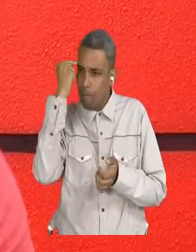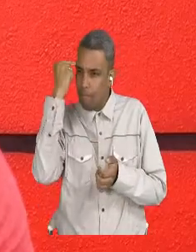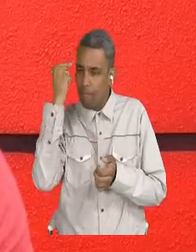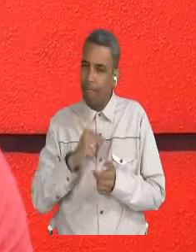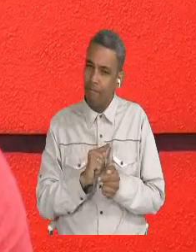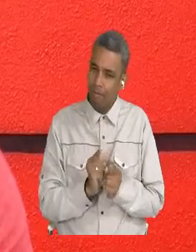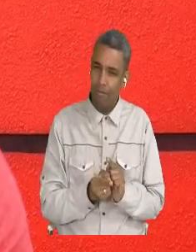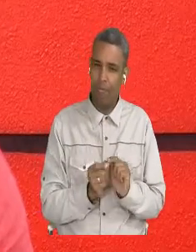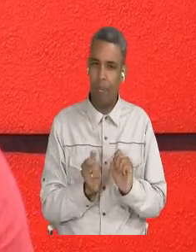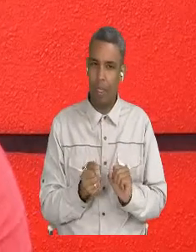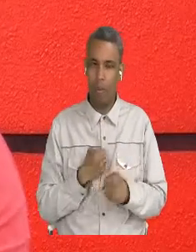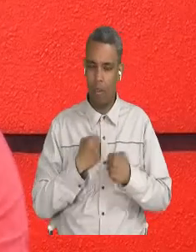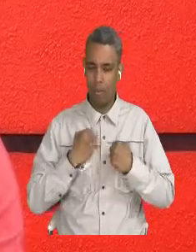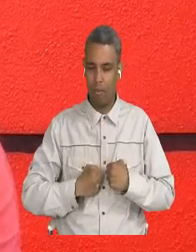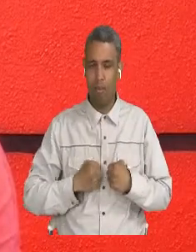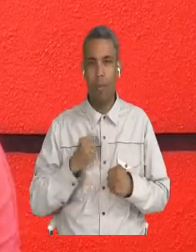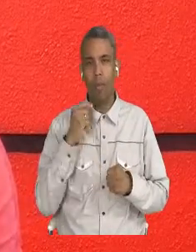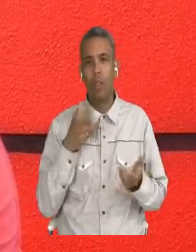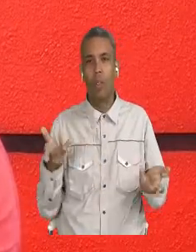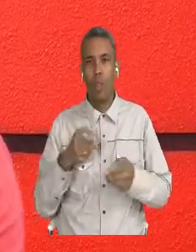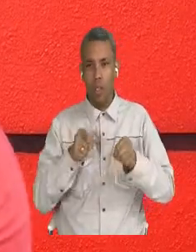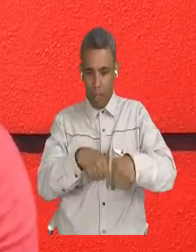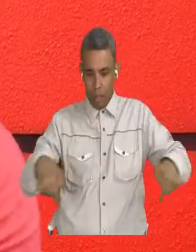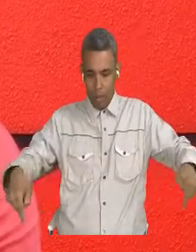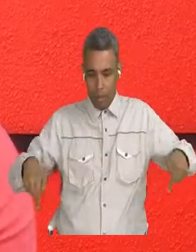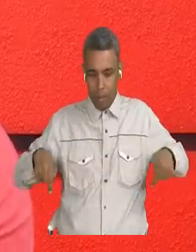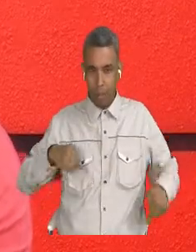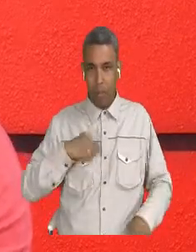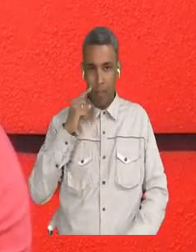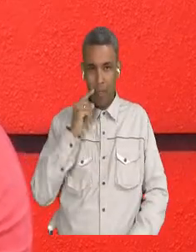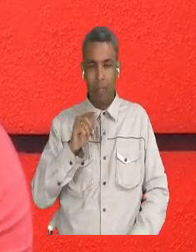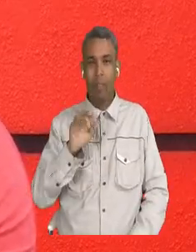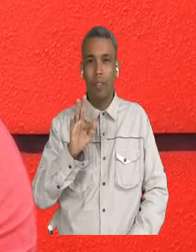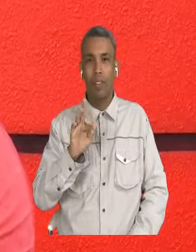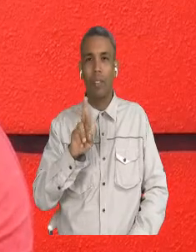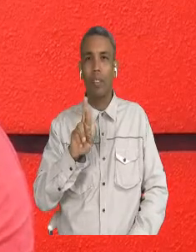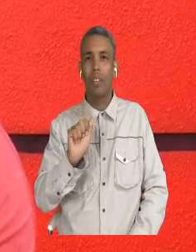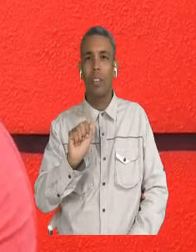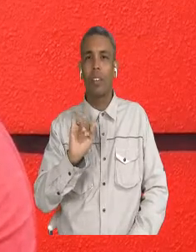como familia a training. Bueno, Zona 36